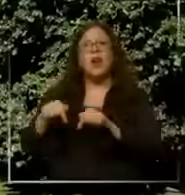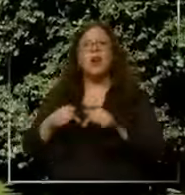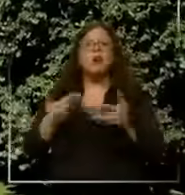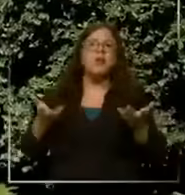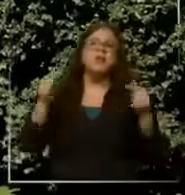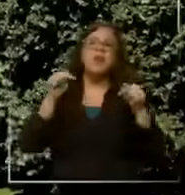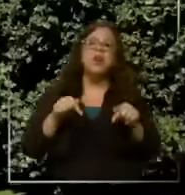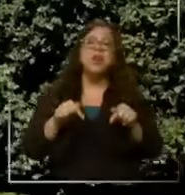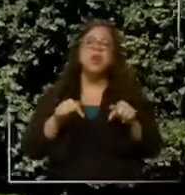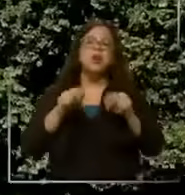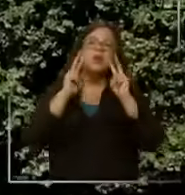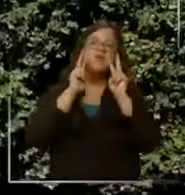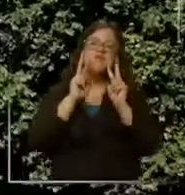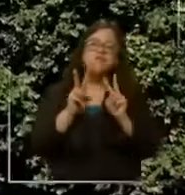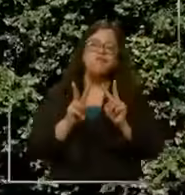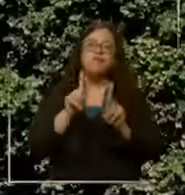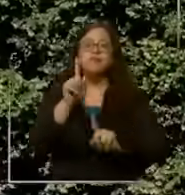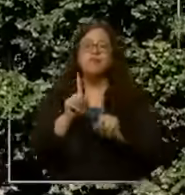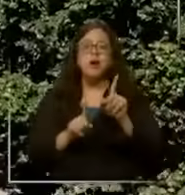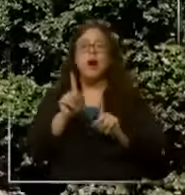es como que tú estés mirando algo